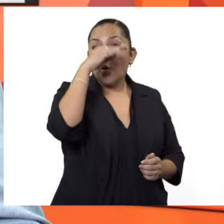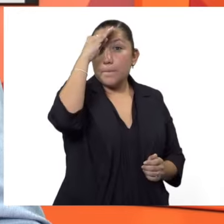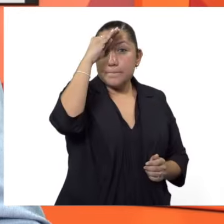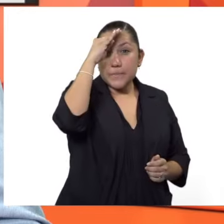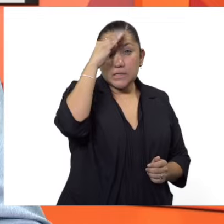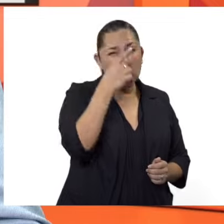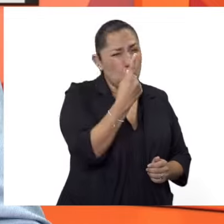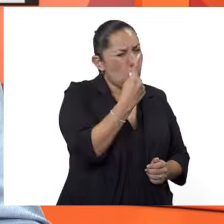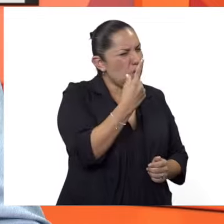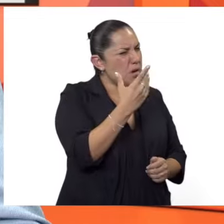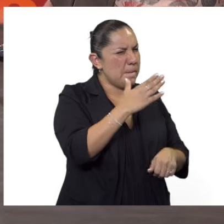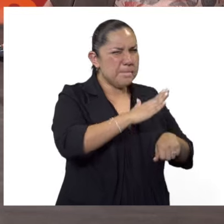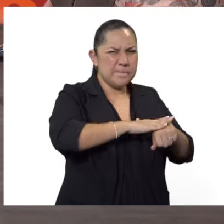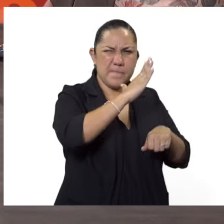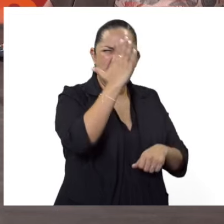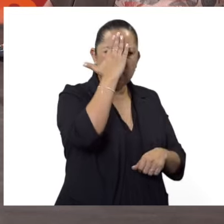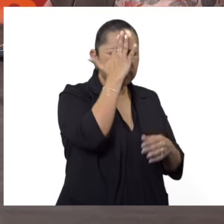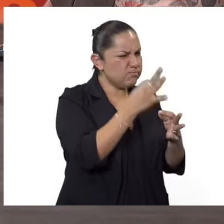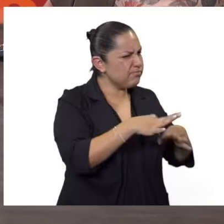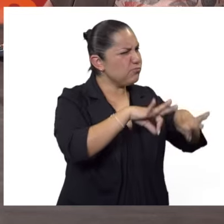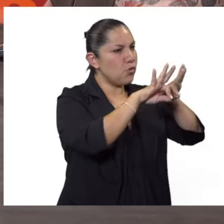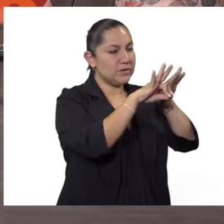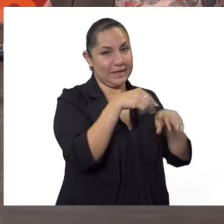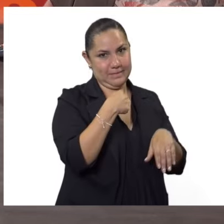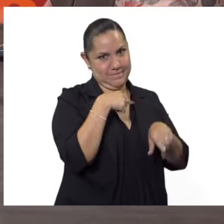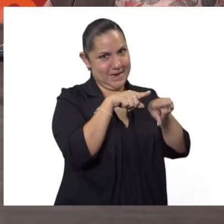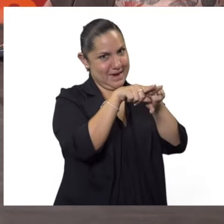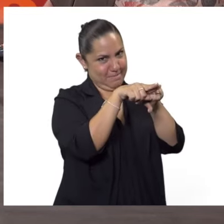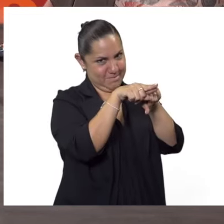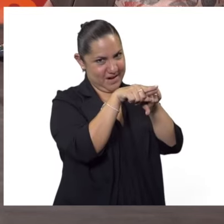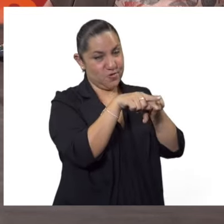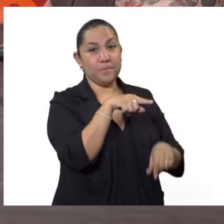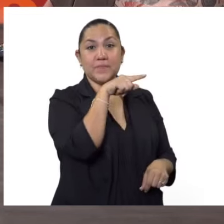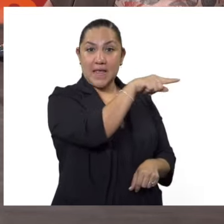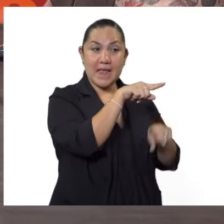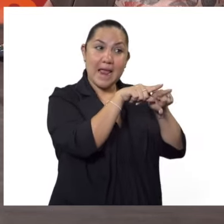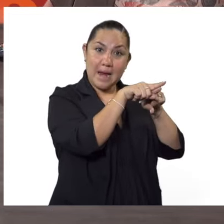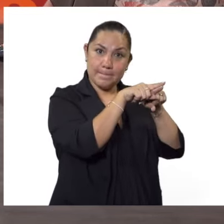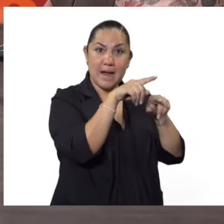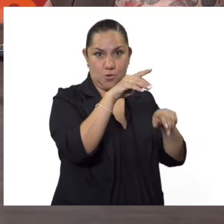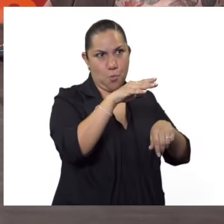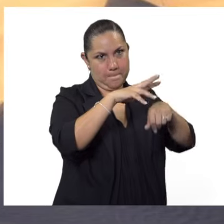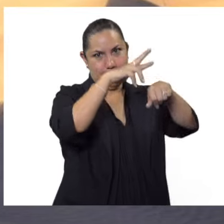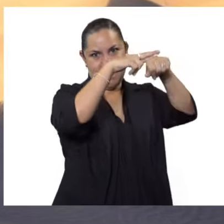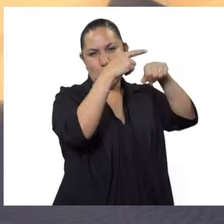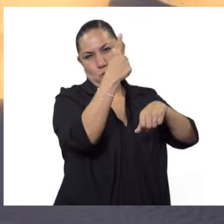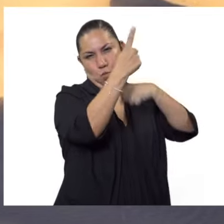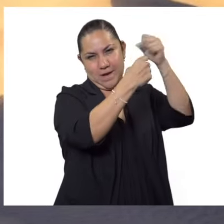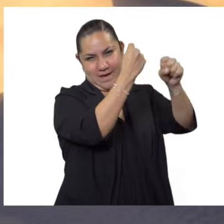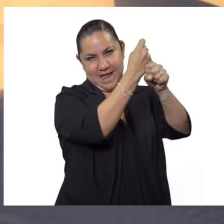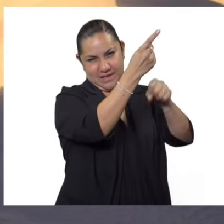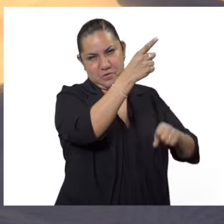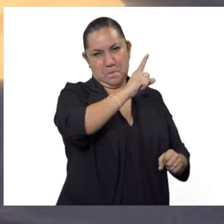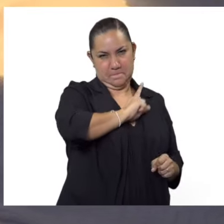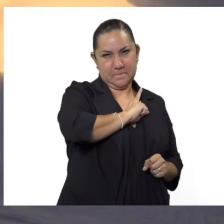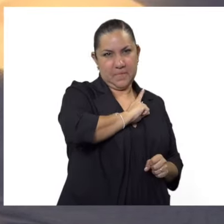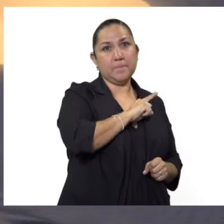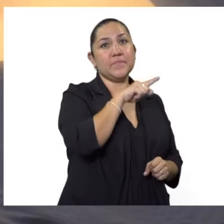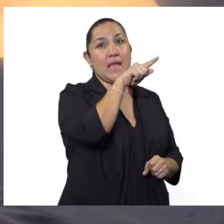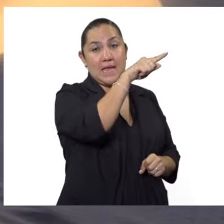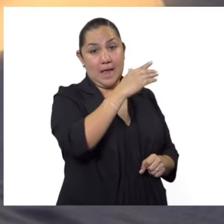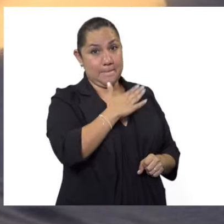destacar lo más importante fue para mí fue un hermano o sea tu hermano tengo un hermano mayor tiene un año más que